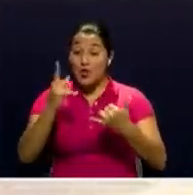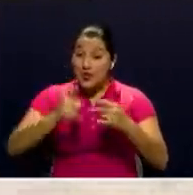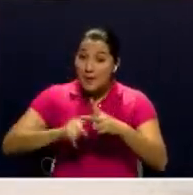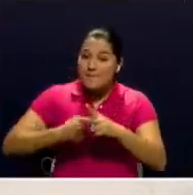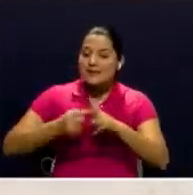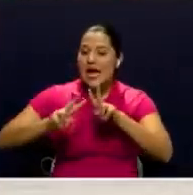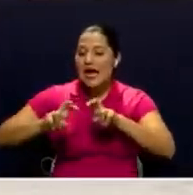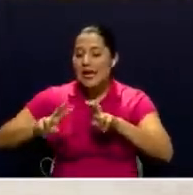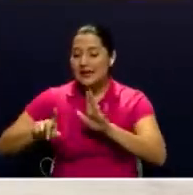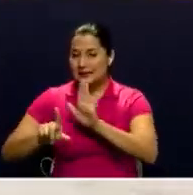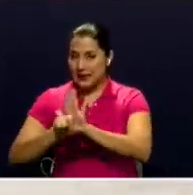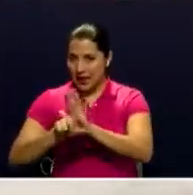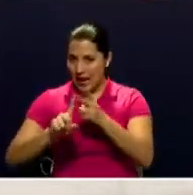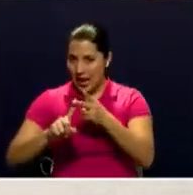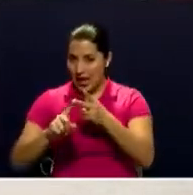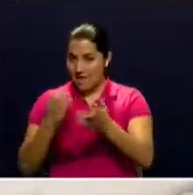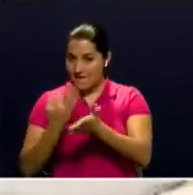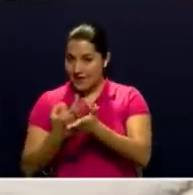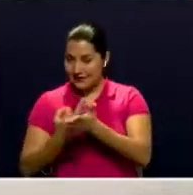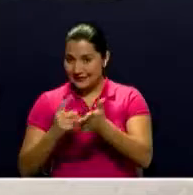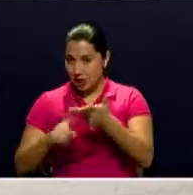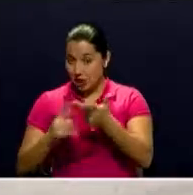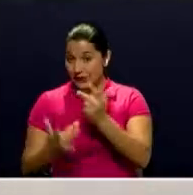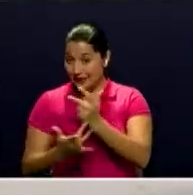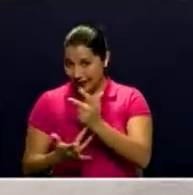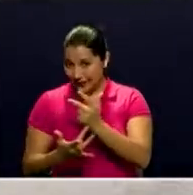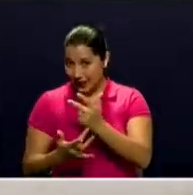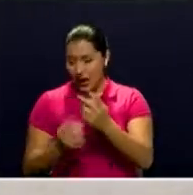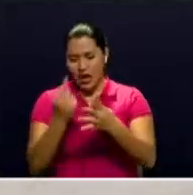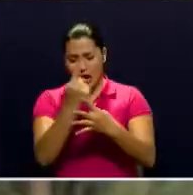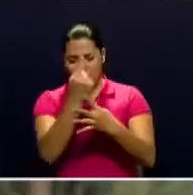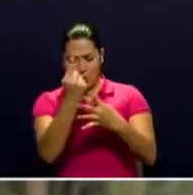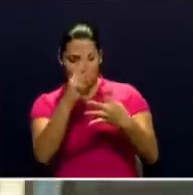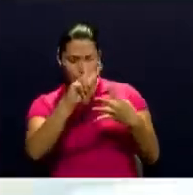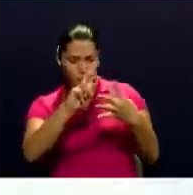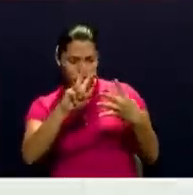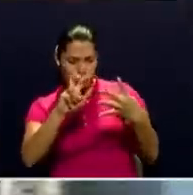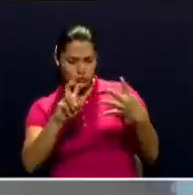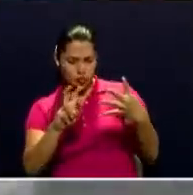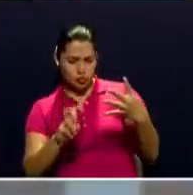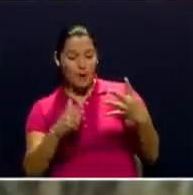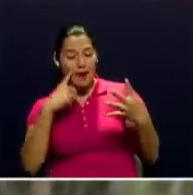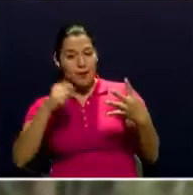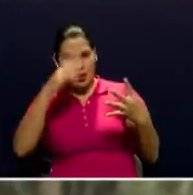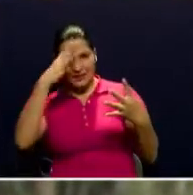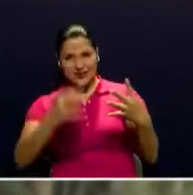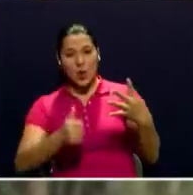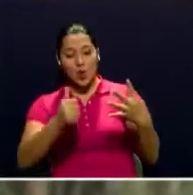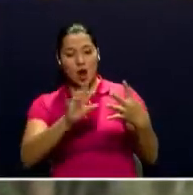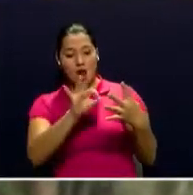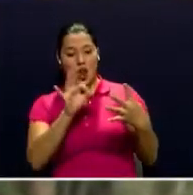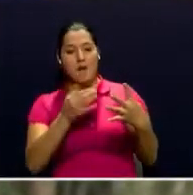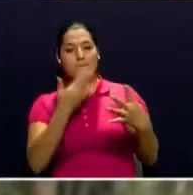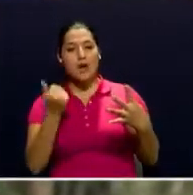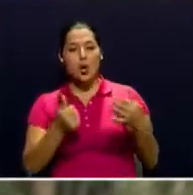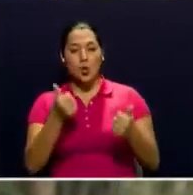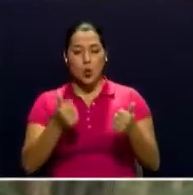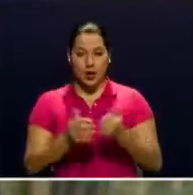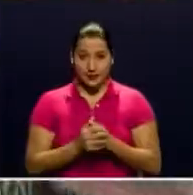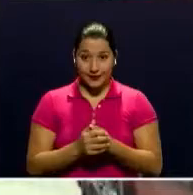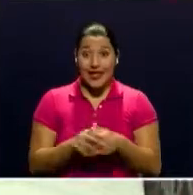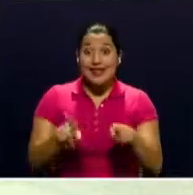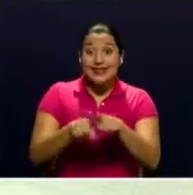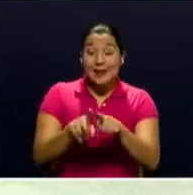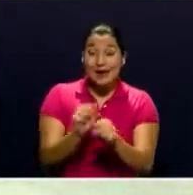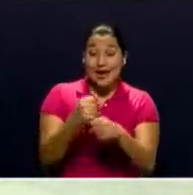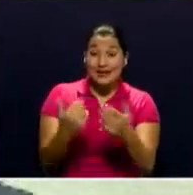y técnico de cada oferta para definir cuál es la mejor opción. Además, en la circunvalación se construye un nuevo túnel en la